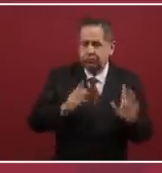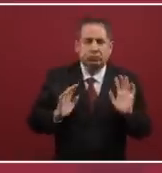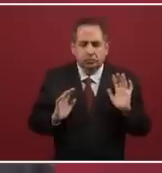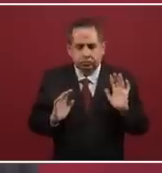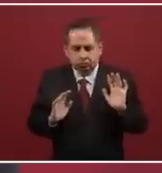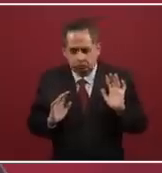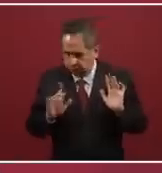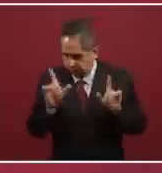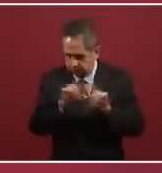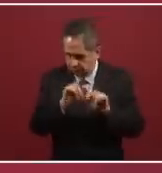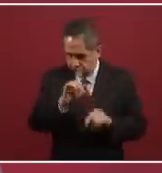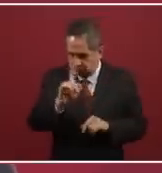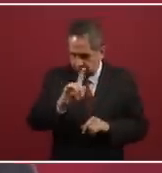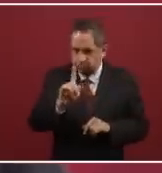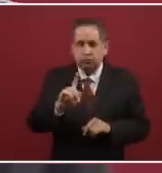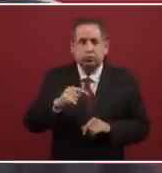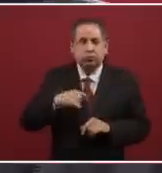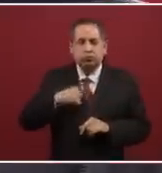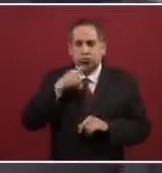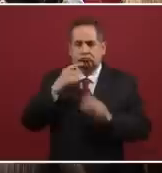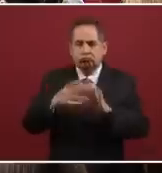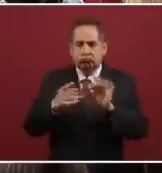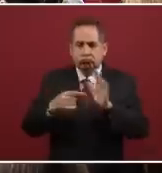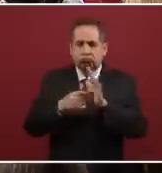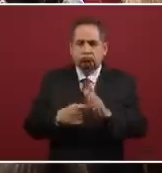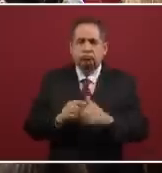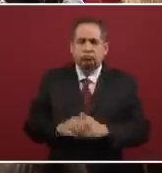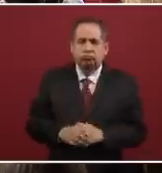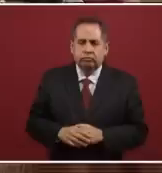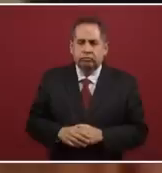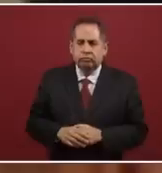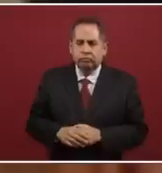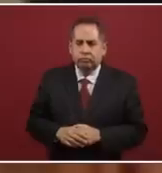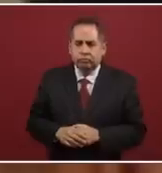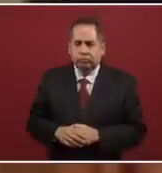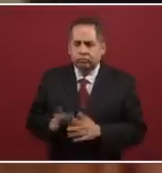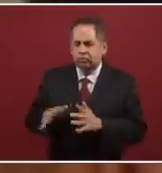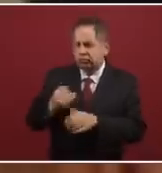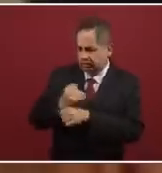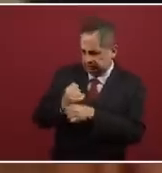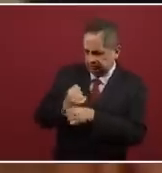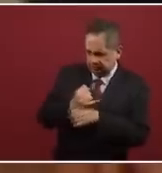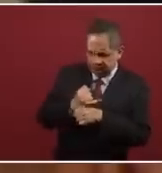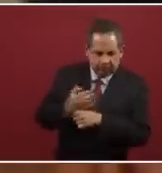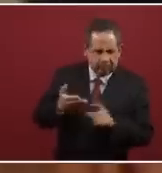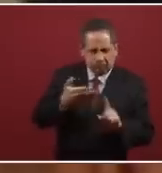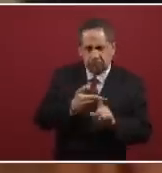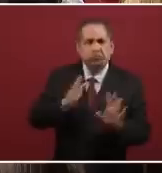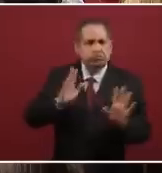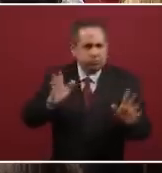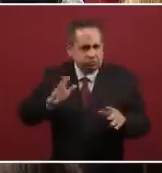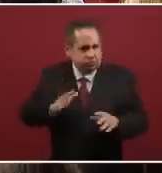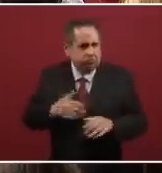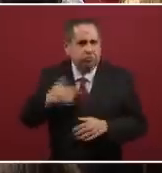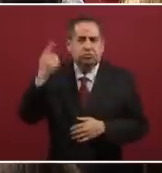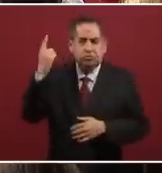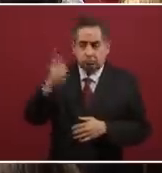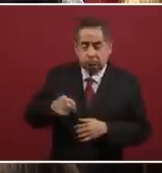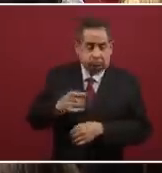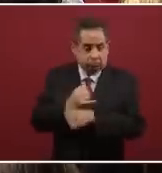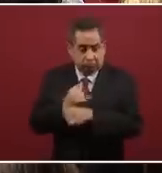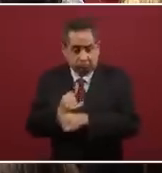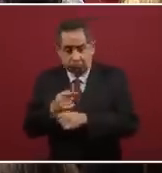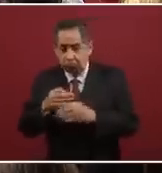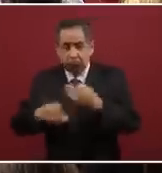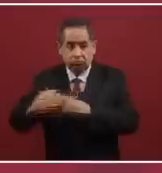estoy diciendo… Está la investigación desde el año pasado. Sí, si está la investigación, la instrucción que tienen